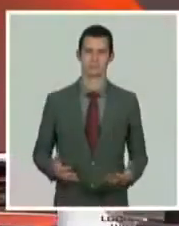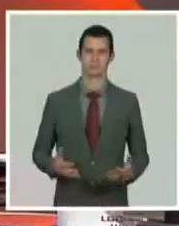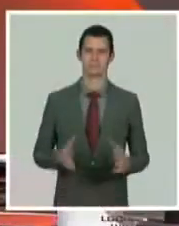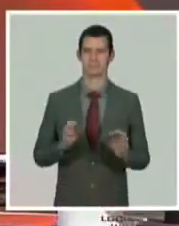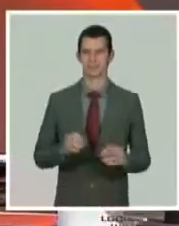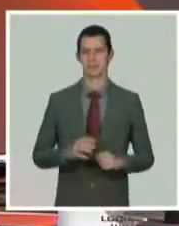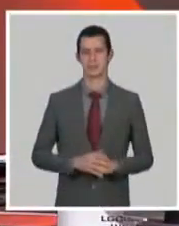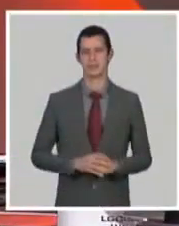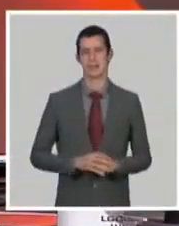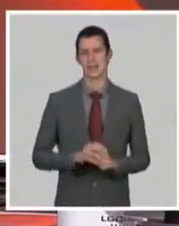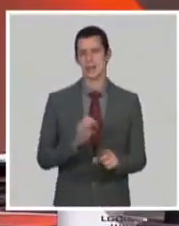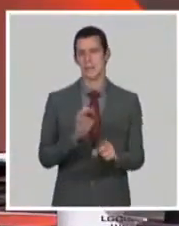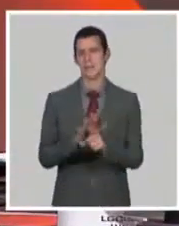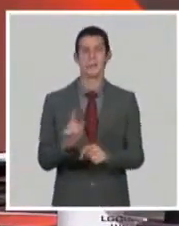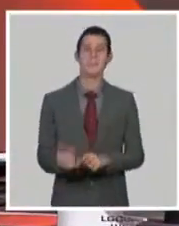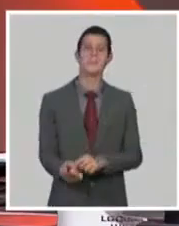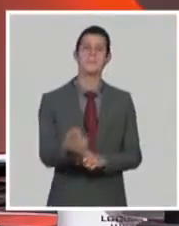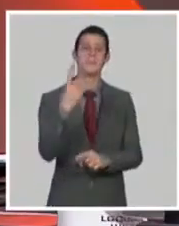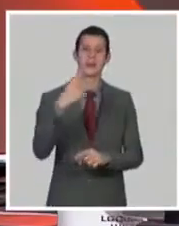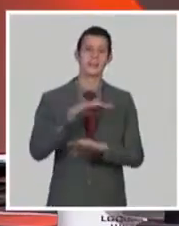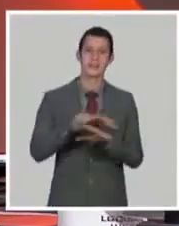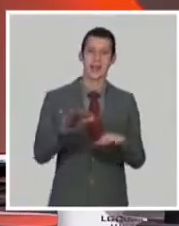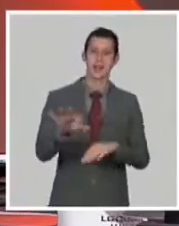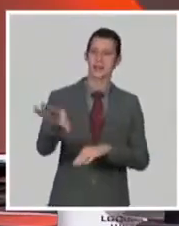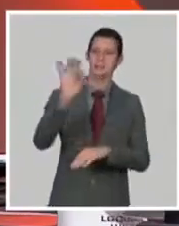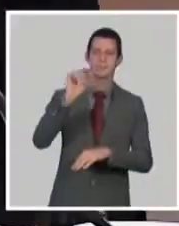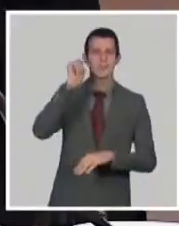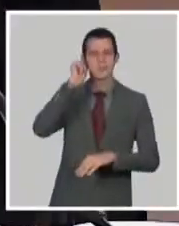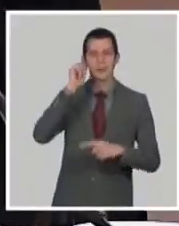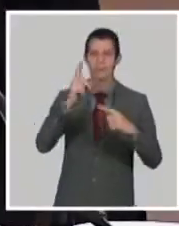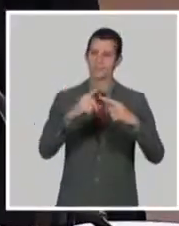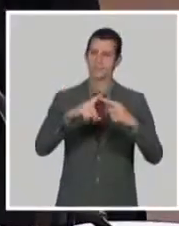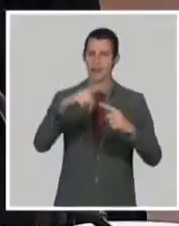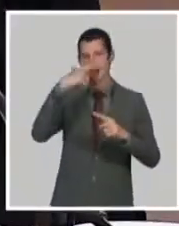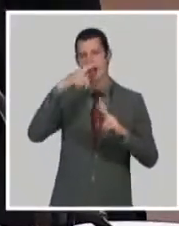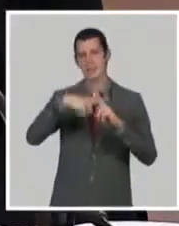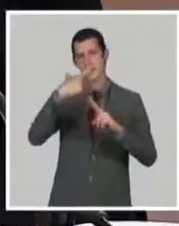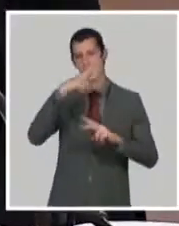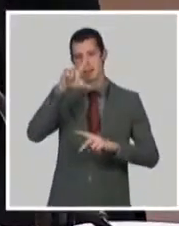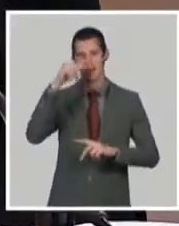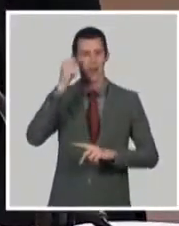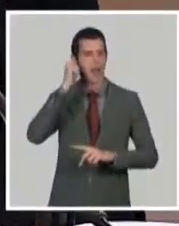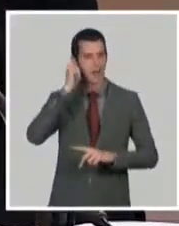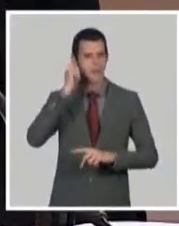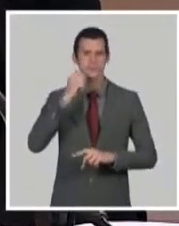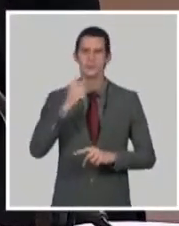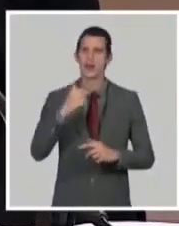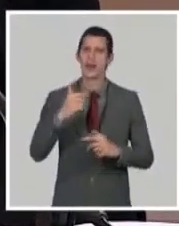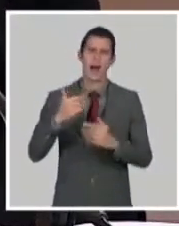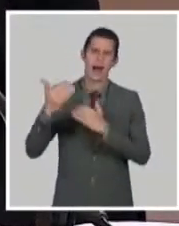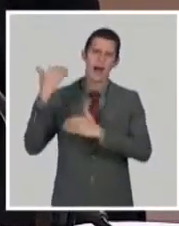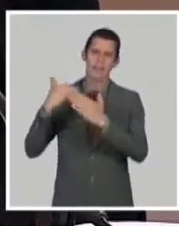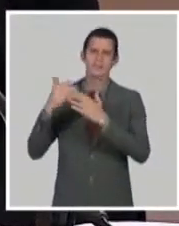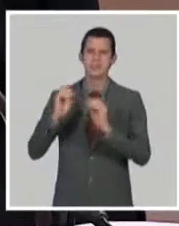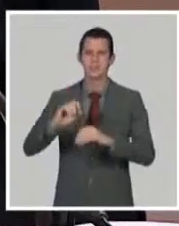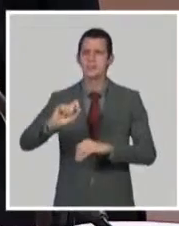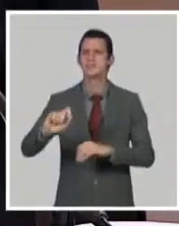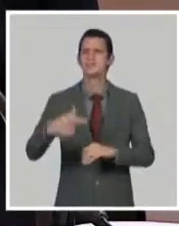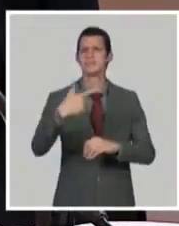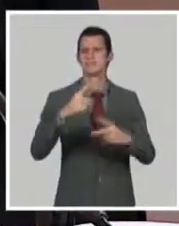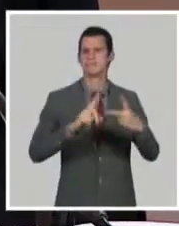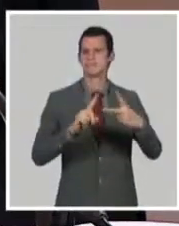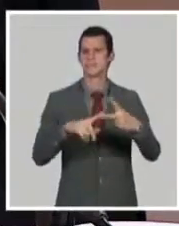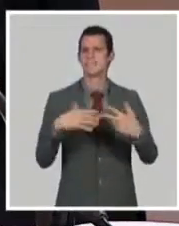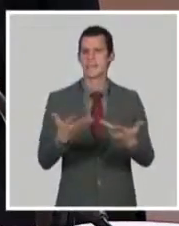un placer tener por primera vez en esta mesa redonda a la doctora Marta Ayala, que por mucho tiempo fue su vicedirectora